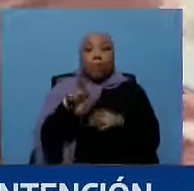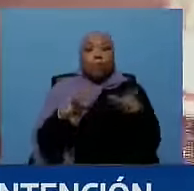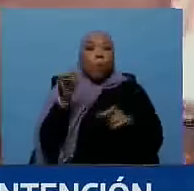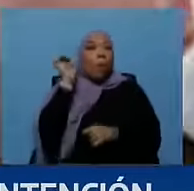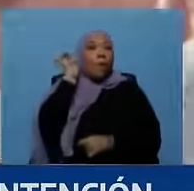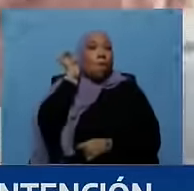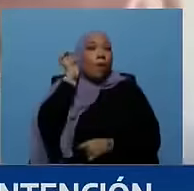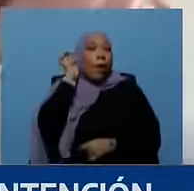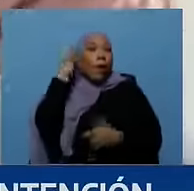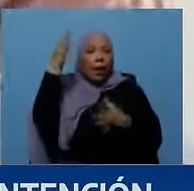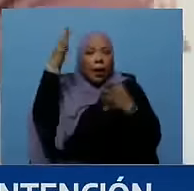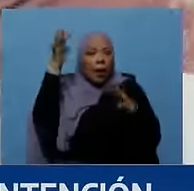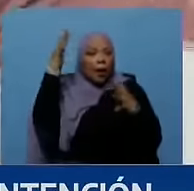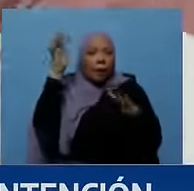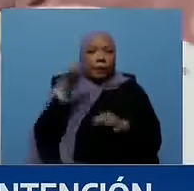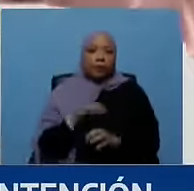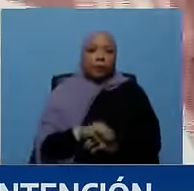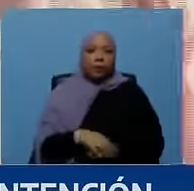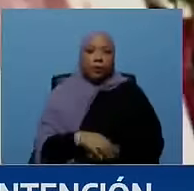Ahora fíjense.